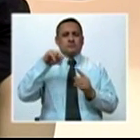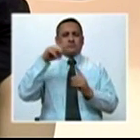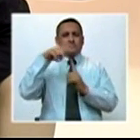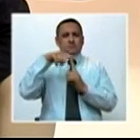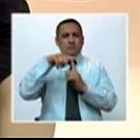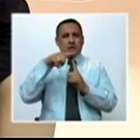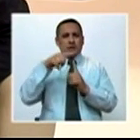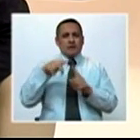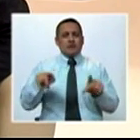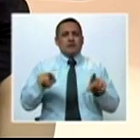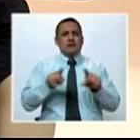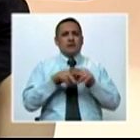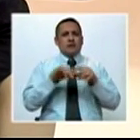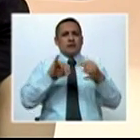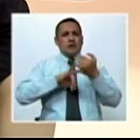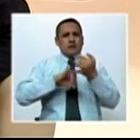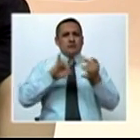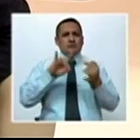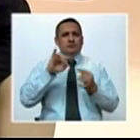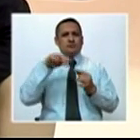la SUNAT está